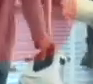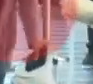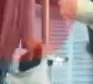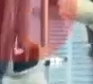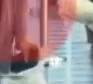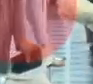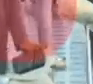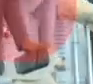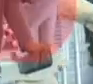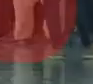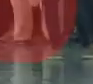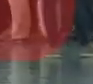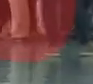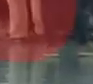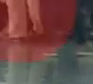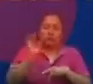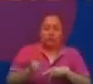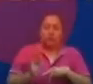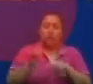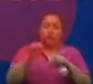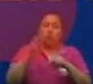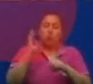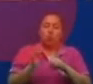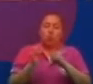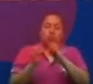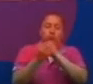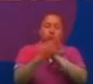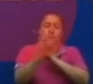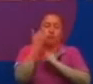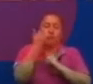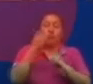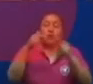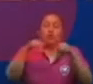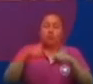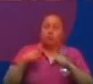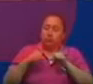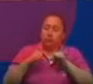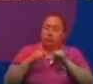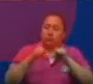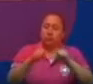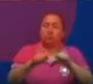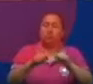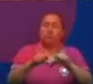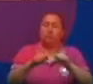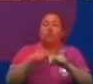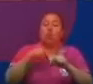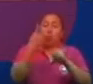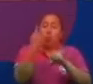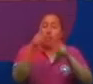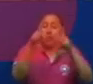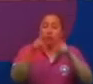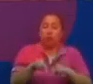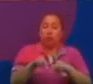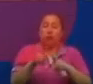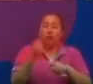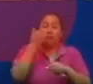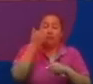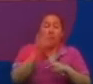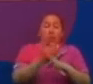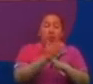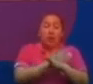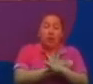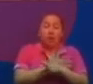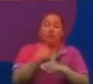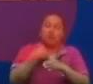mismo mes inició los síntomas. Hemos procedido a dar de alta a un caso de los